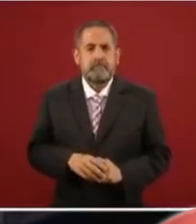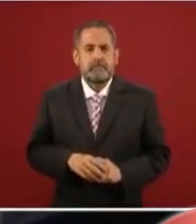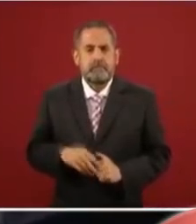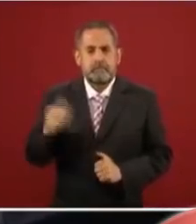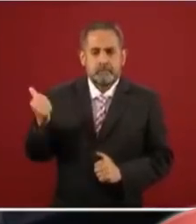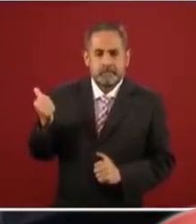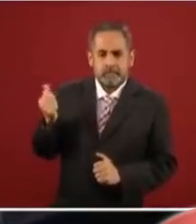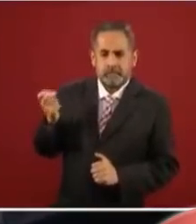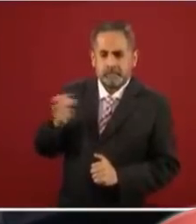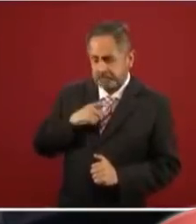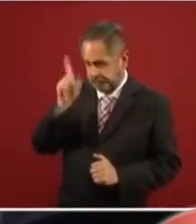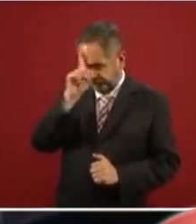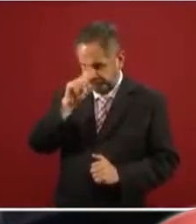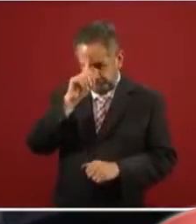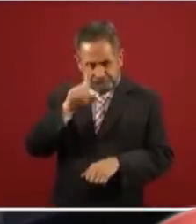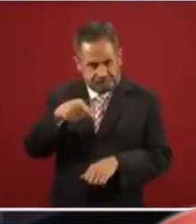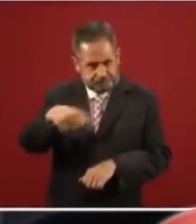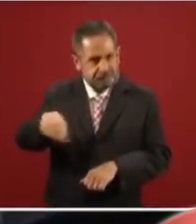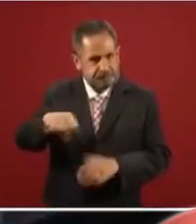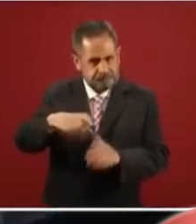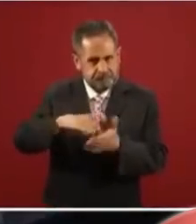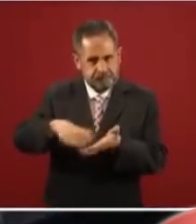este libro lo recomiendo.